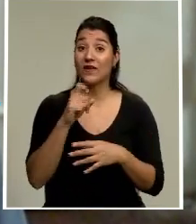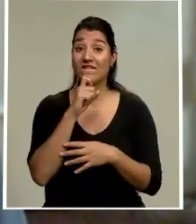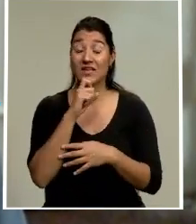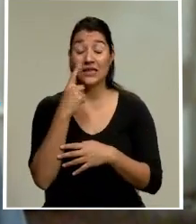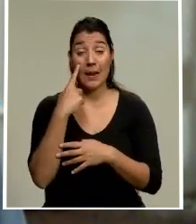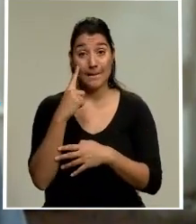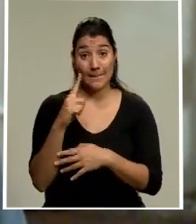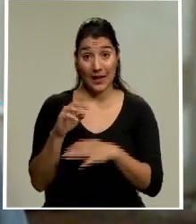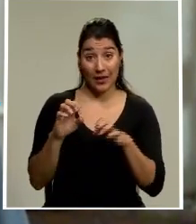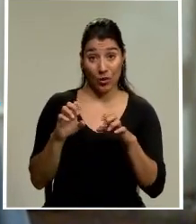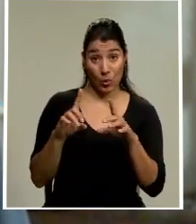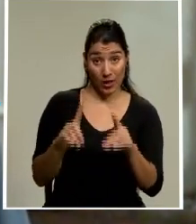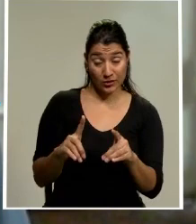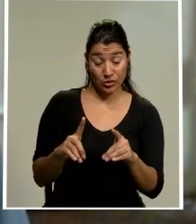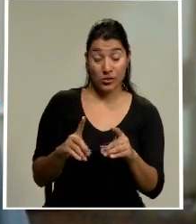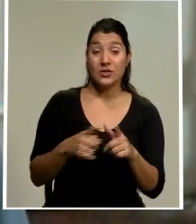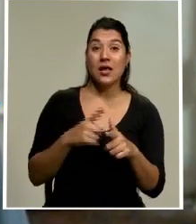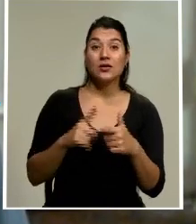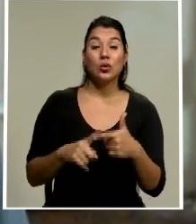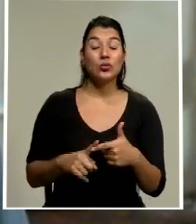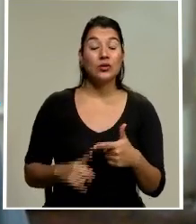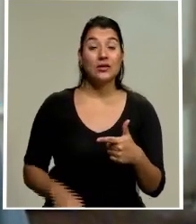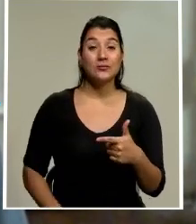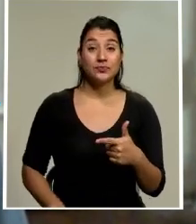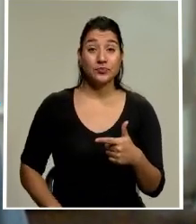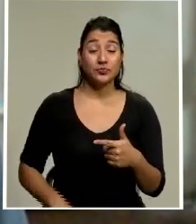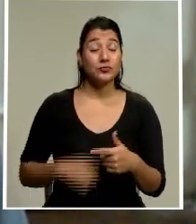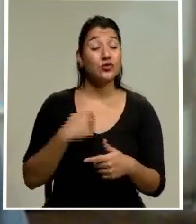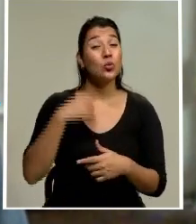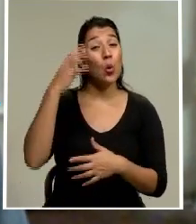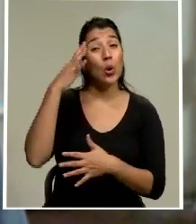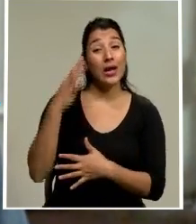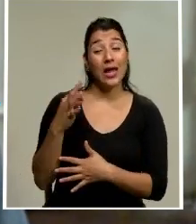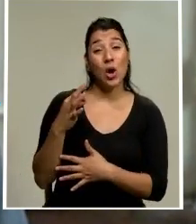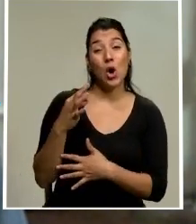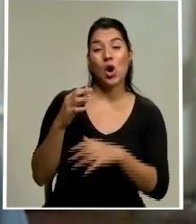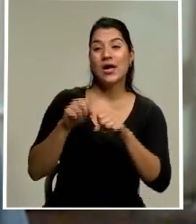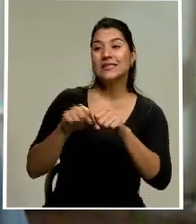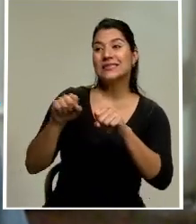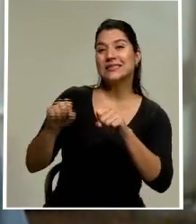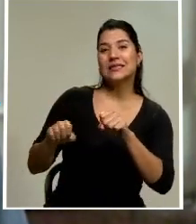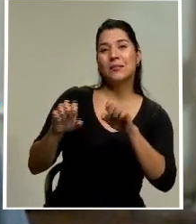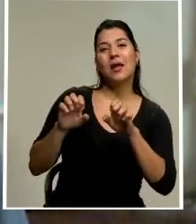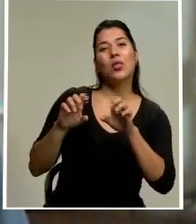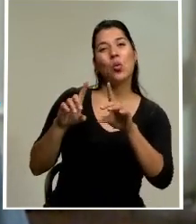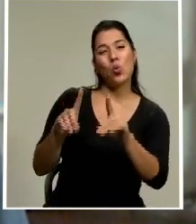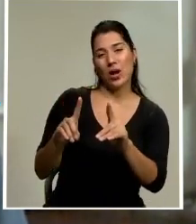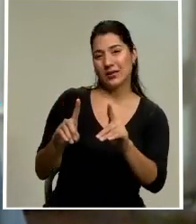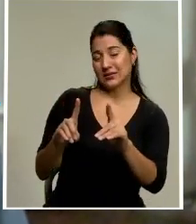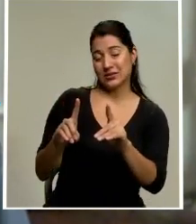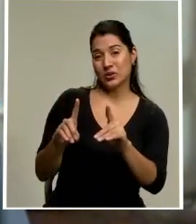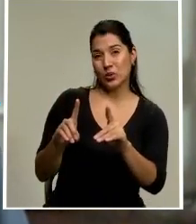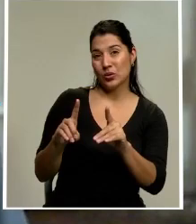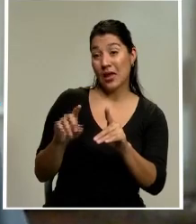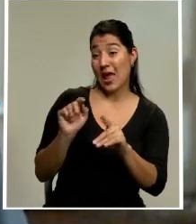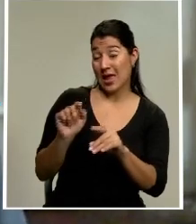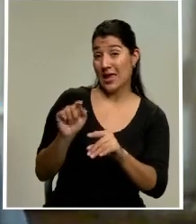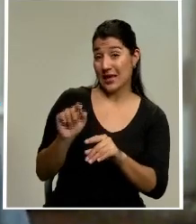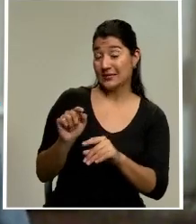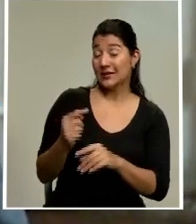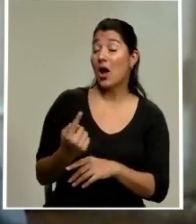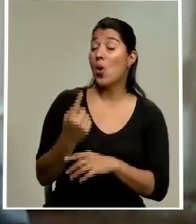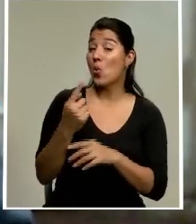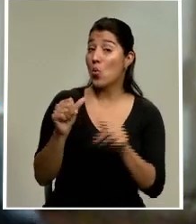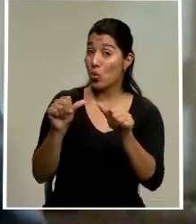sistema educativo, de tal forma que creo que el sistema educativo es una de las